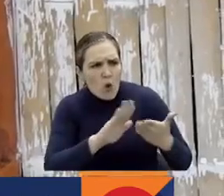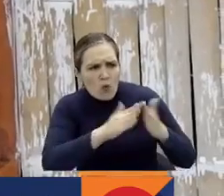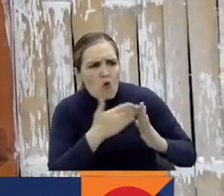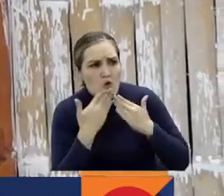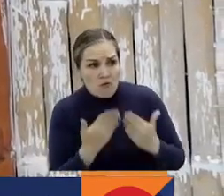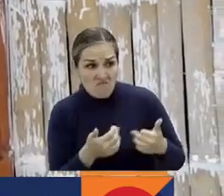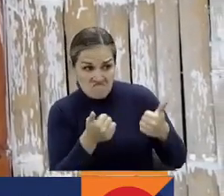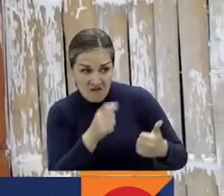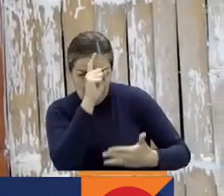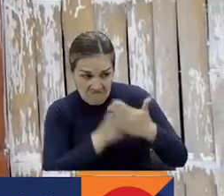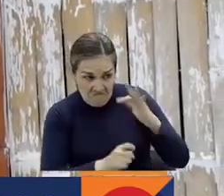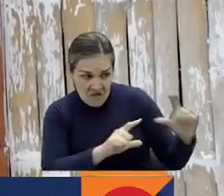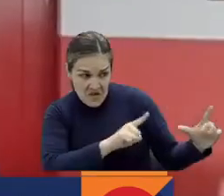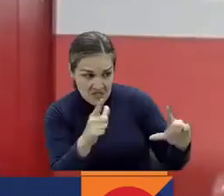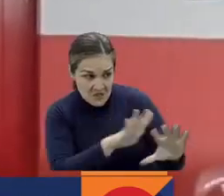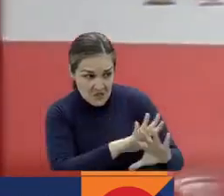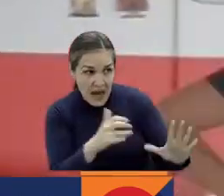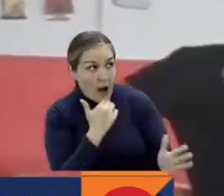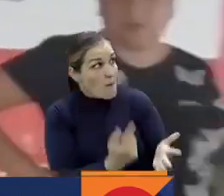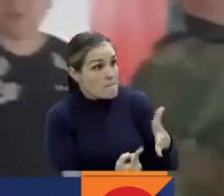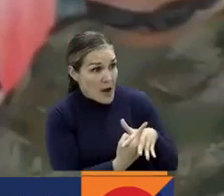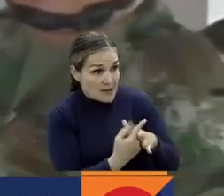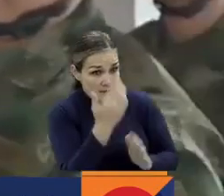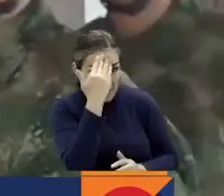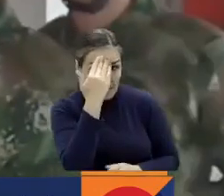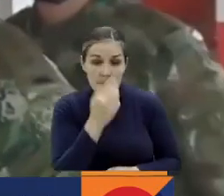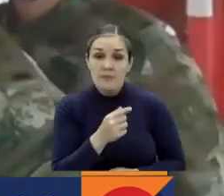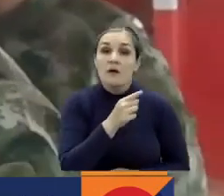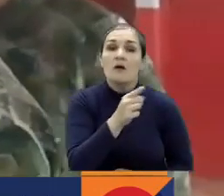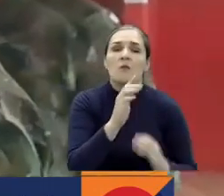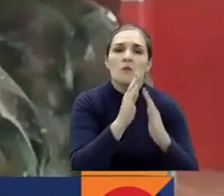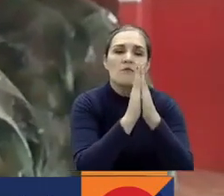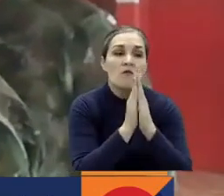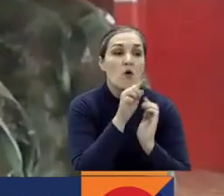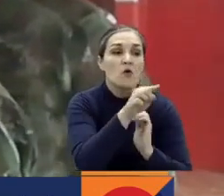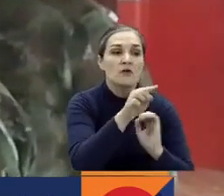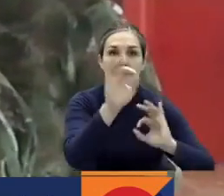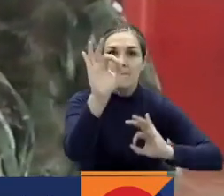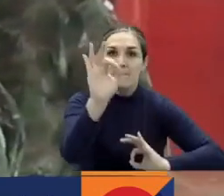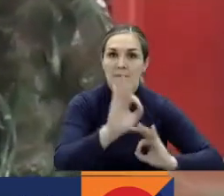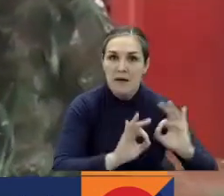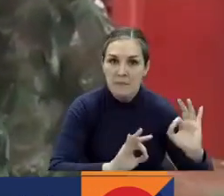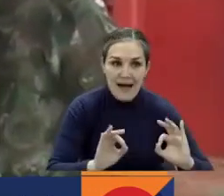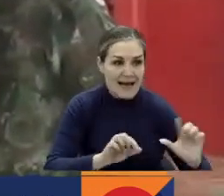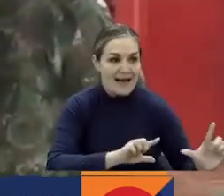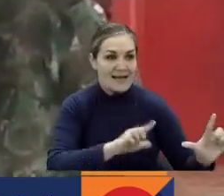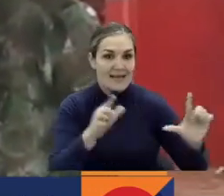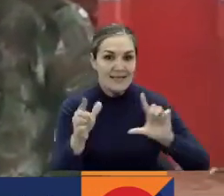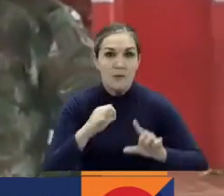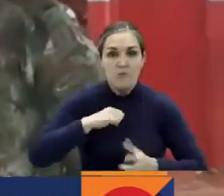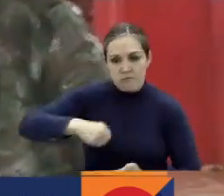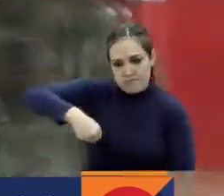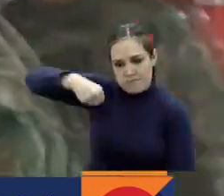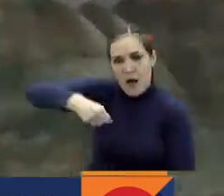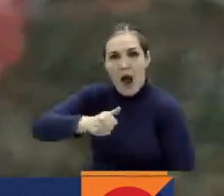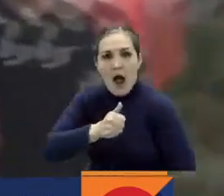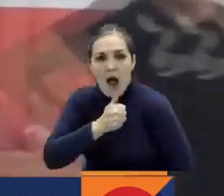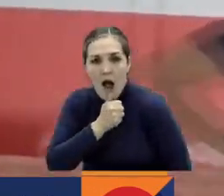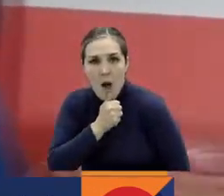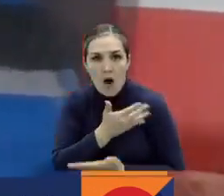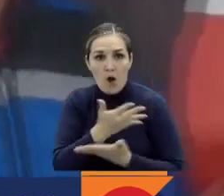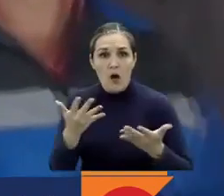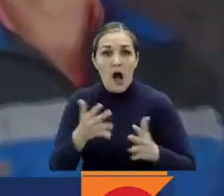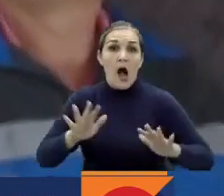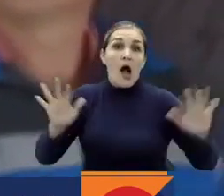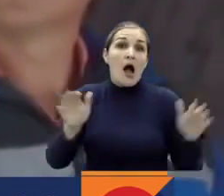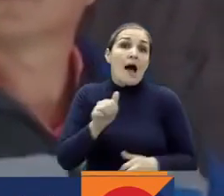una posible emergencia. Eso es lo que toca tener previsto para poder suministrar el agua y que ustedes... Pero en casa acá sí hay agua, pues